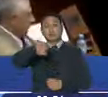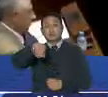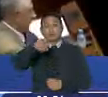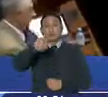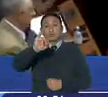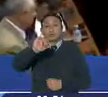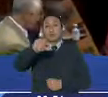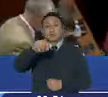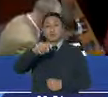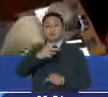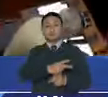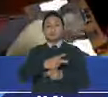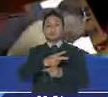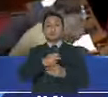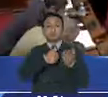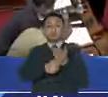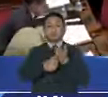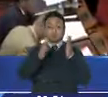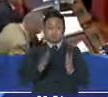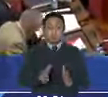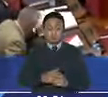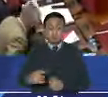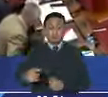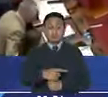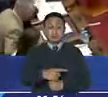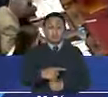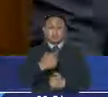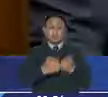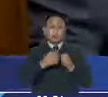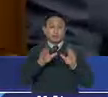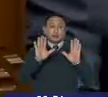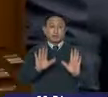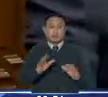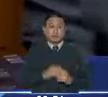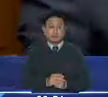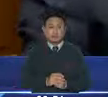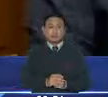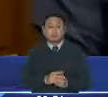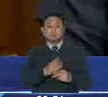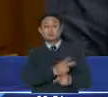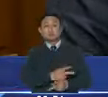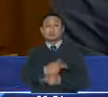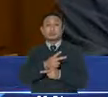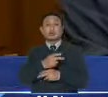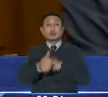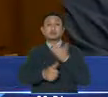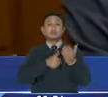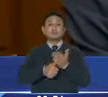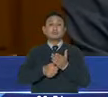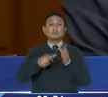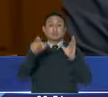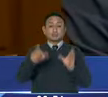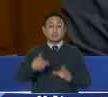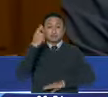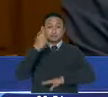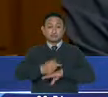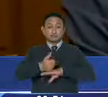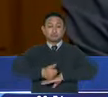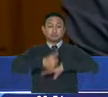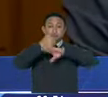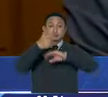de Ministros tomó medidas para frenar la escalada del conflicto. Se ha aprobado en el Consejo de Ministros un decreto supremo